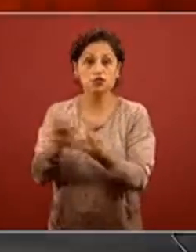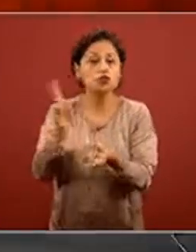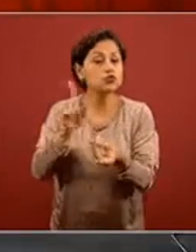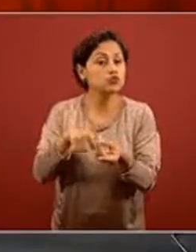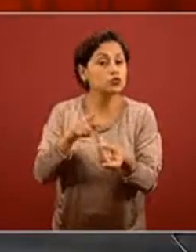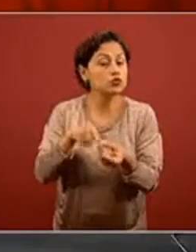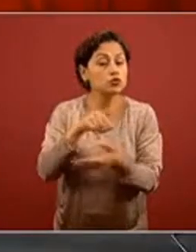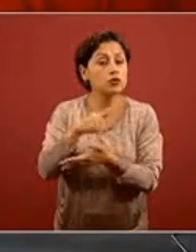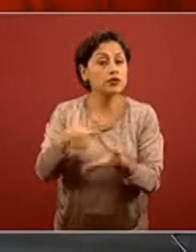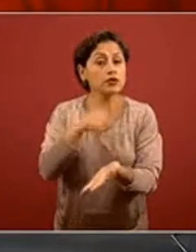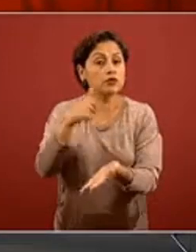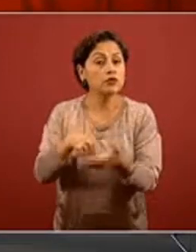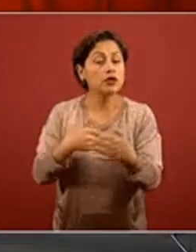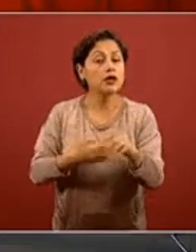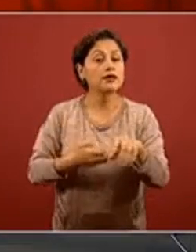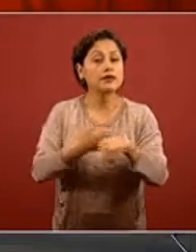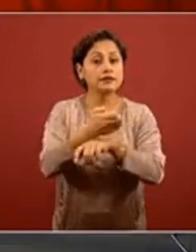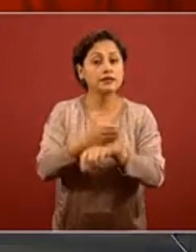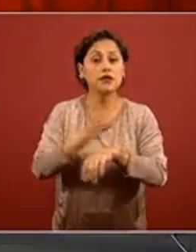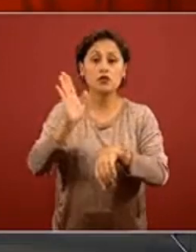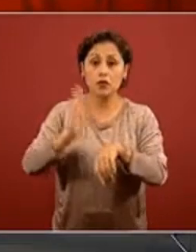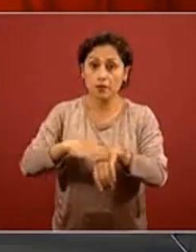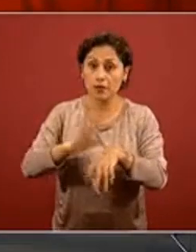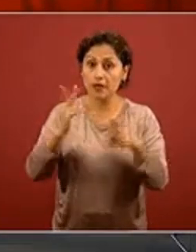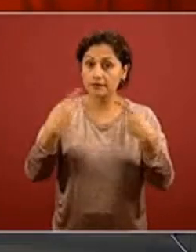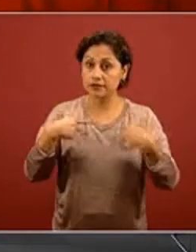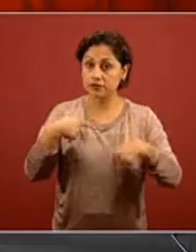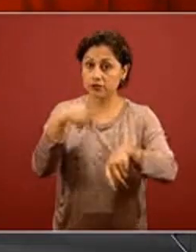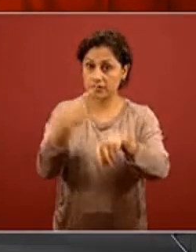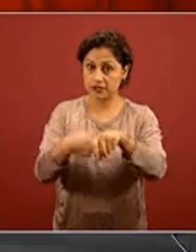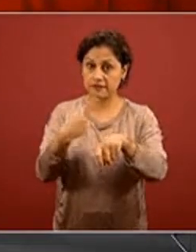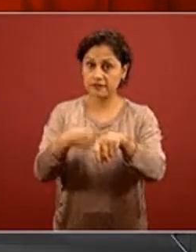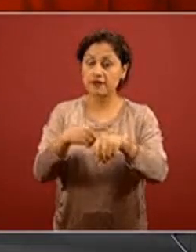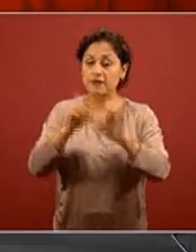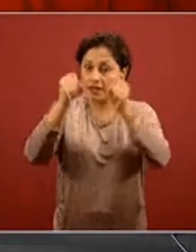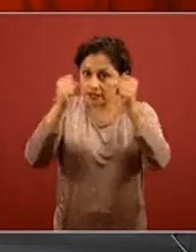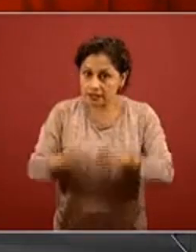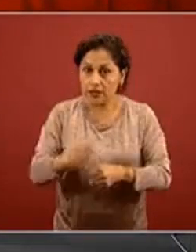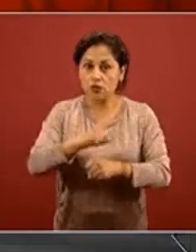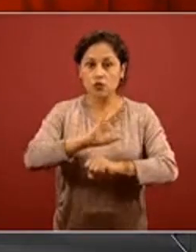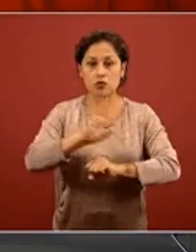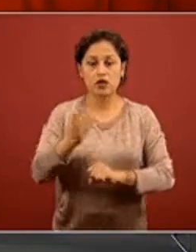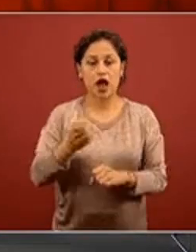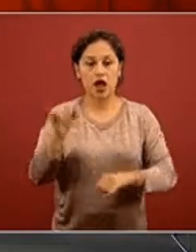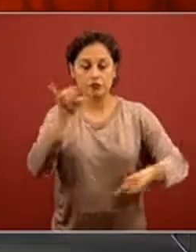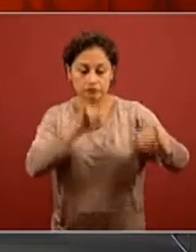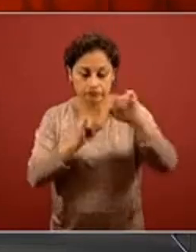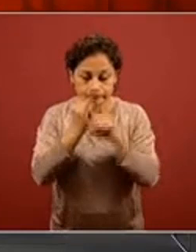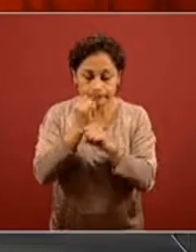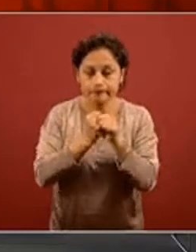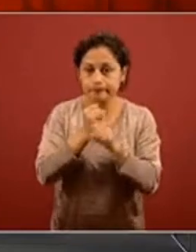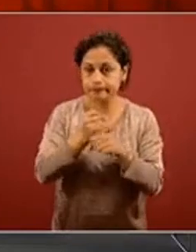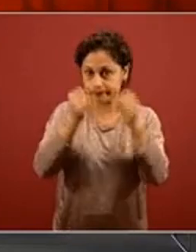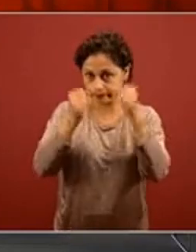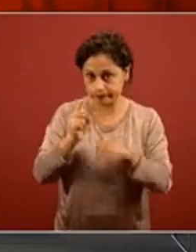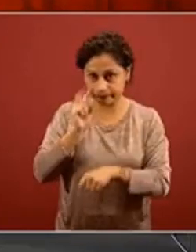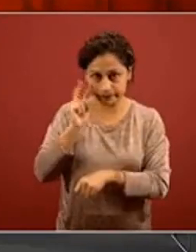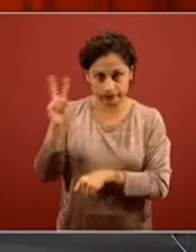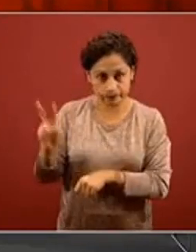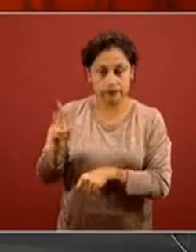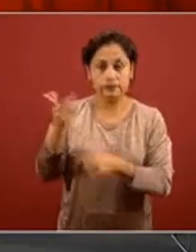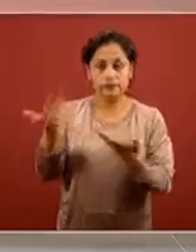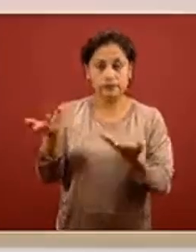esta epidemia activa en función del número de casos confirmados, es decir, de la carga de enfermedad. Aquí tenemos